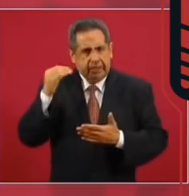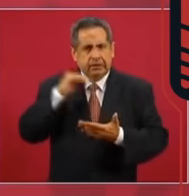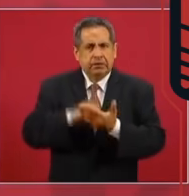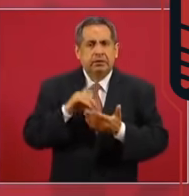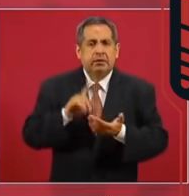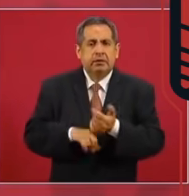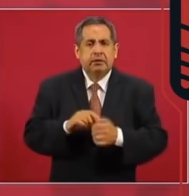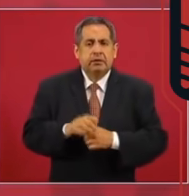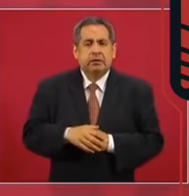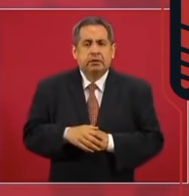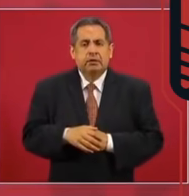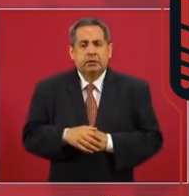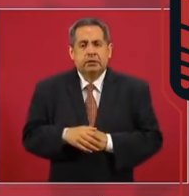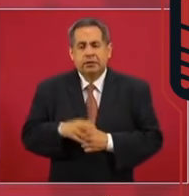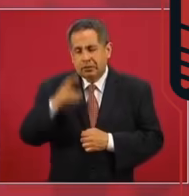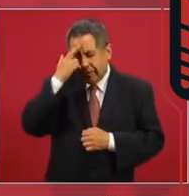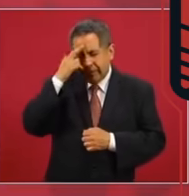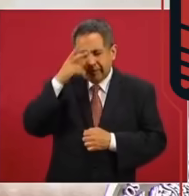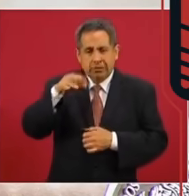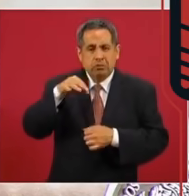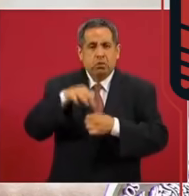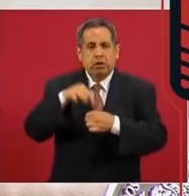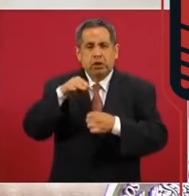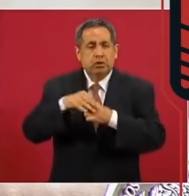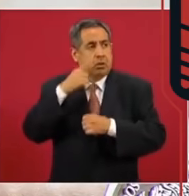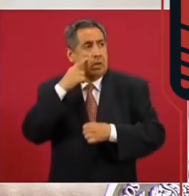que es el de la revocación del mandato.